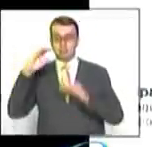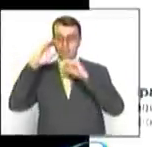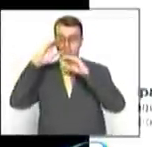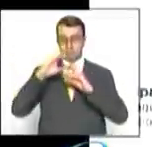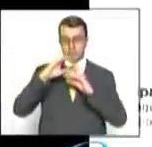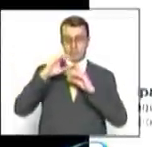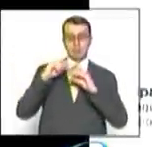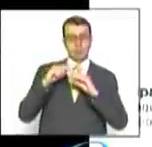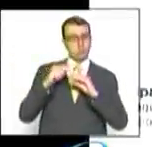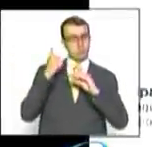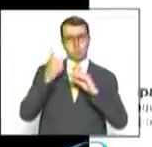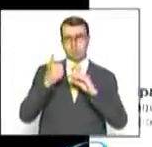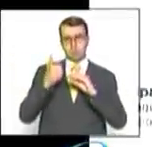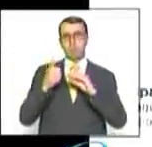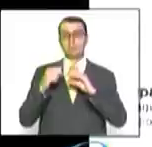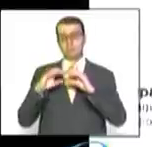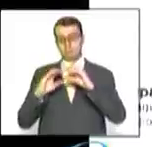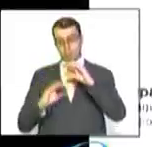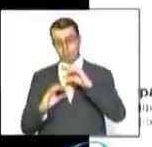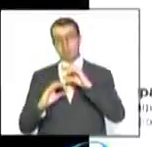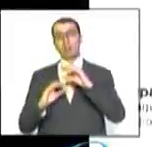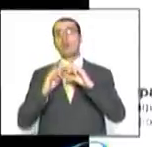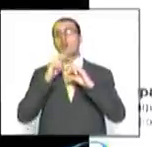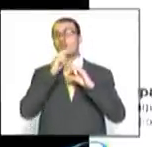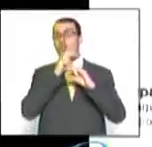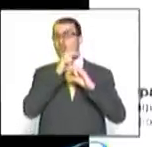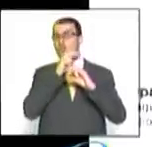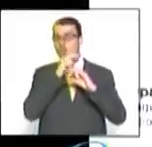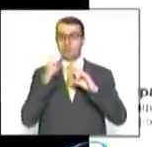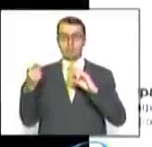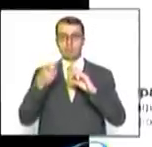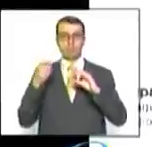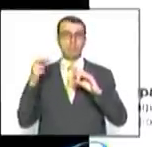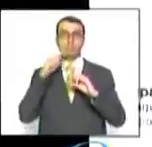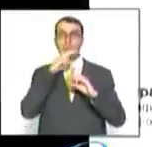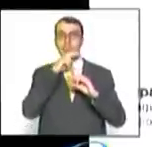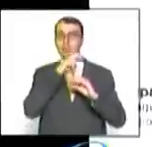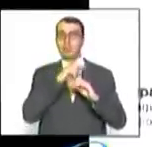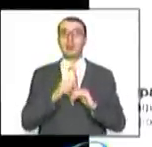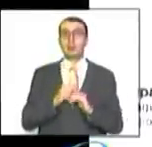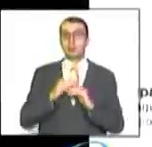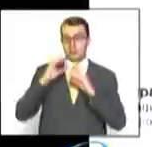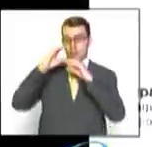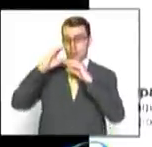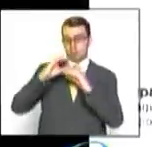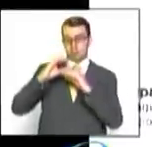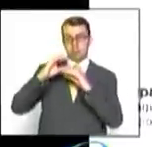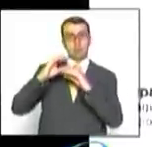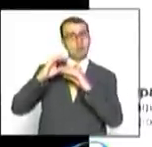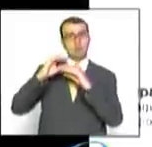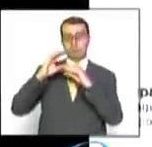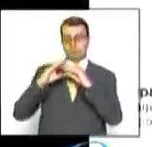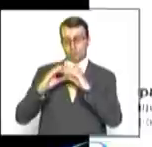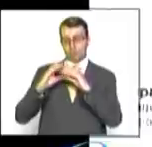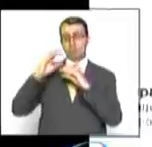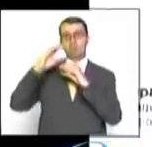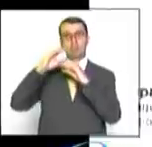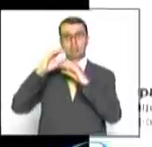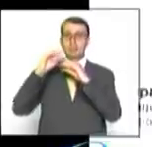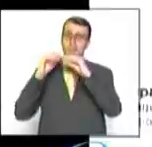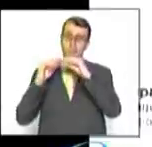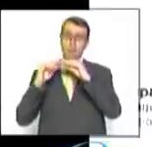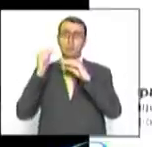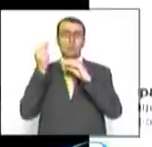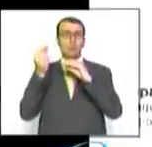Ajá. Nosotros utilizamos generalmente todo el plasma, ajá, porque si utilizaríamos el plasma rico sería muy poquitico para